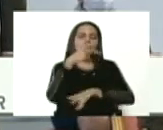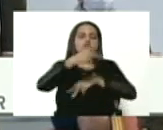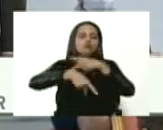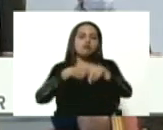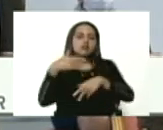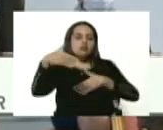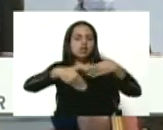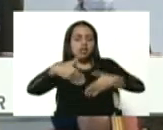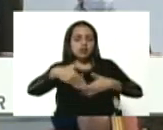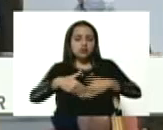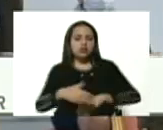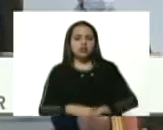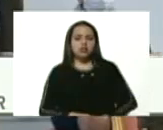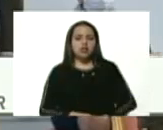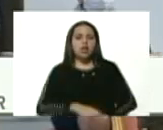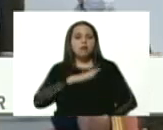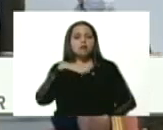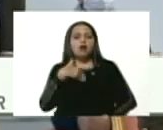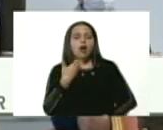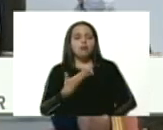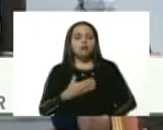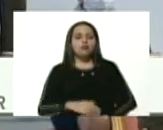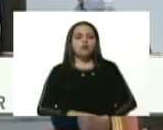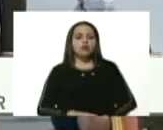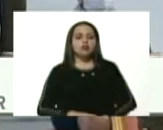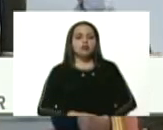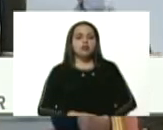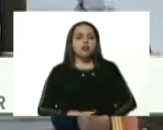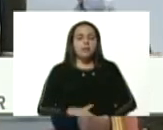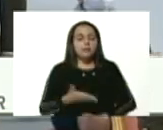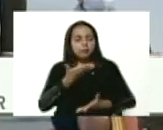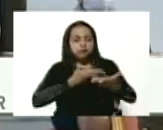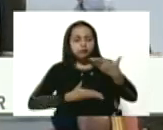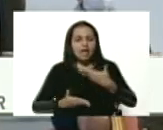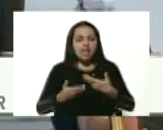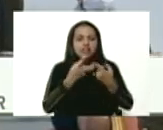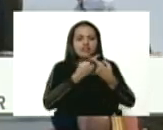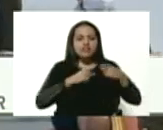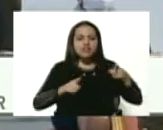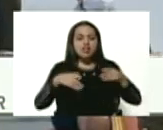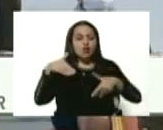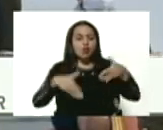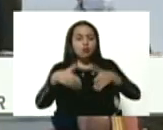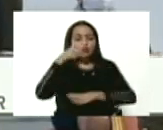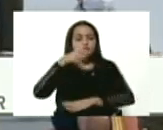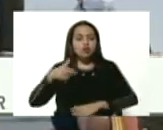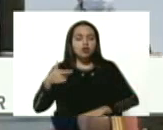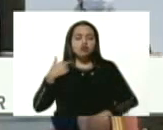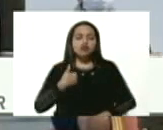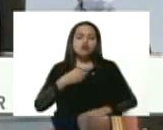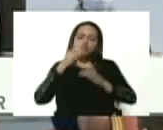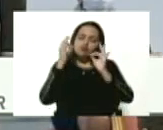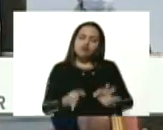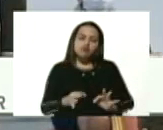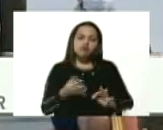electoral para dirimir nuestras diferencias con el voto popular. Y ratifico la